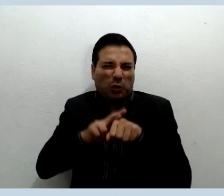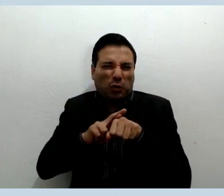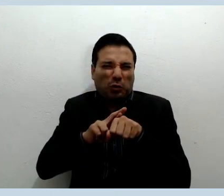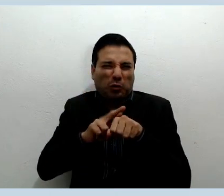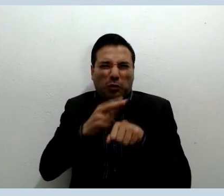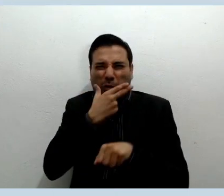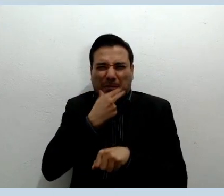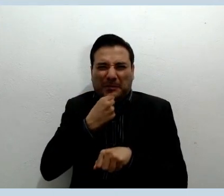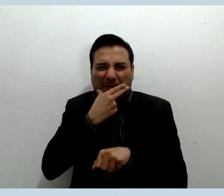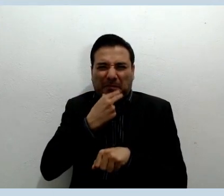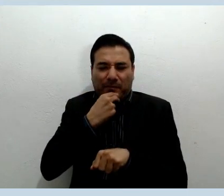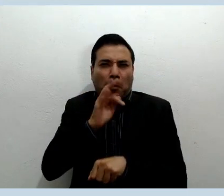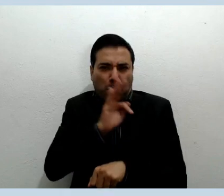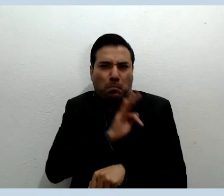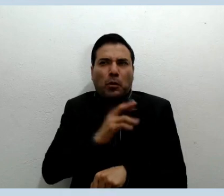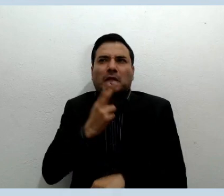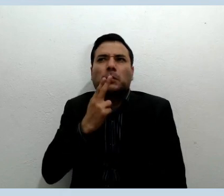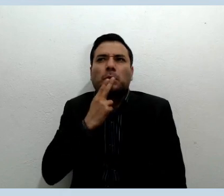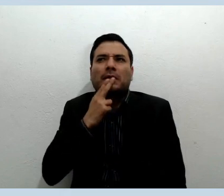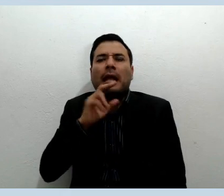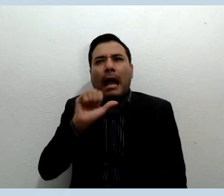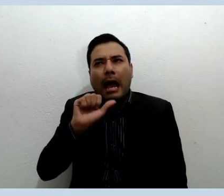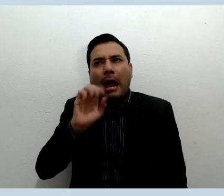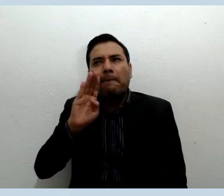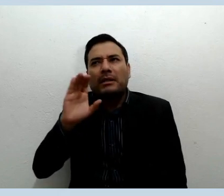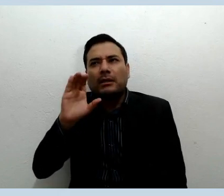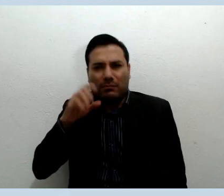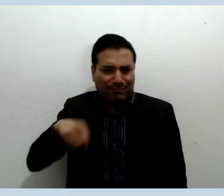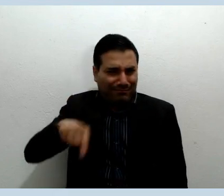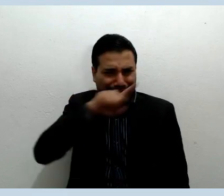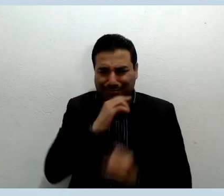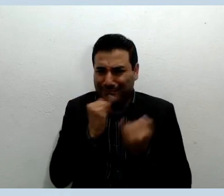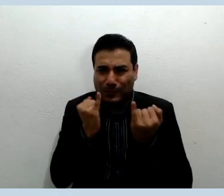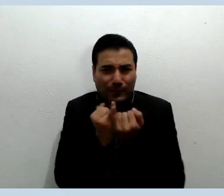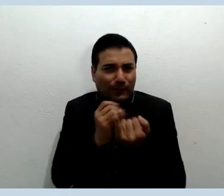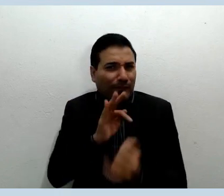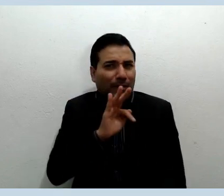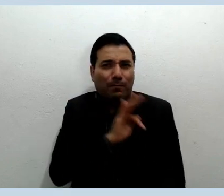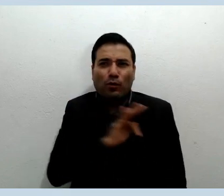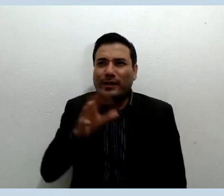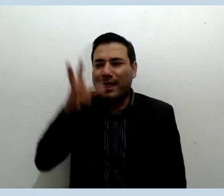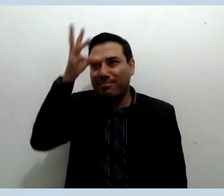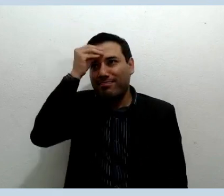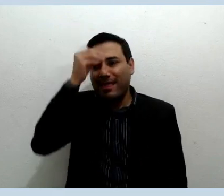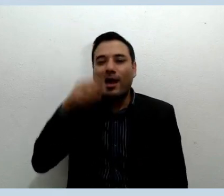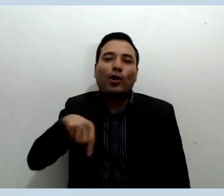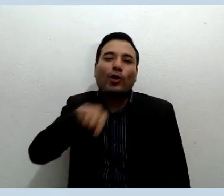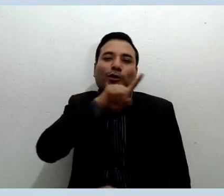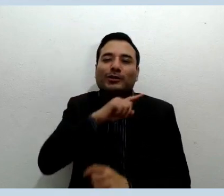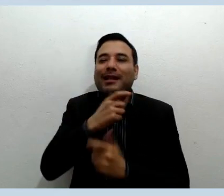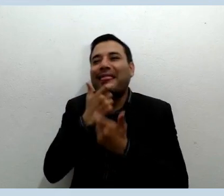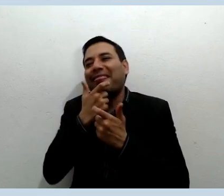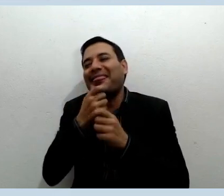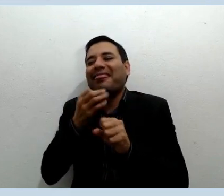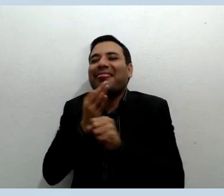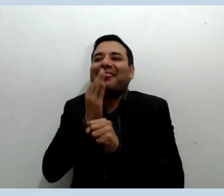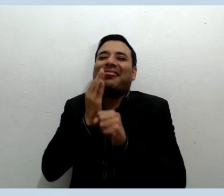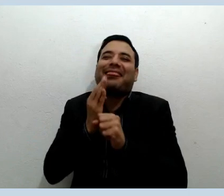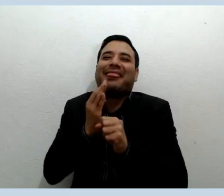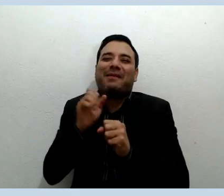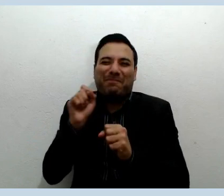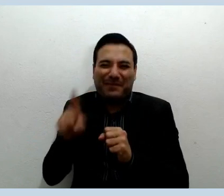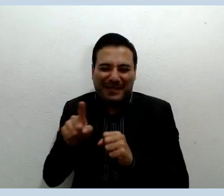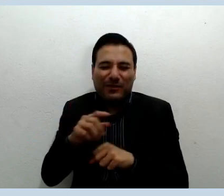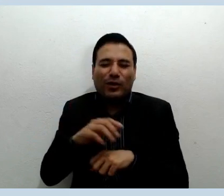hombre por qué nosotras no lo vamos a poder usar y comenzó como una broma entre Franco que también formó parte de la comitiva